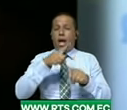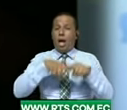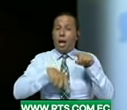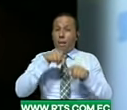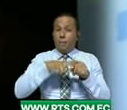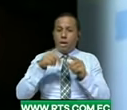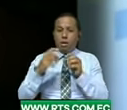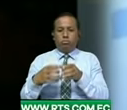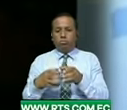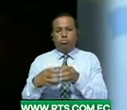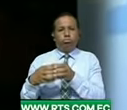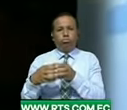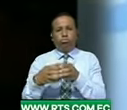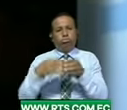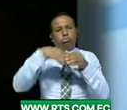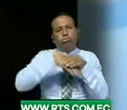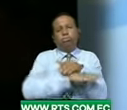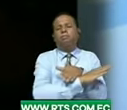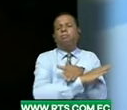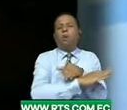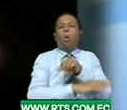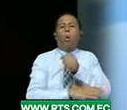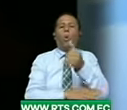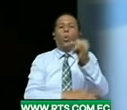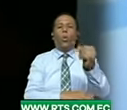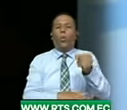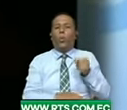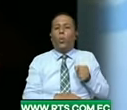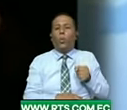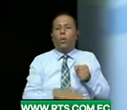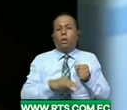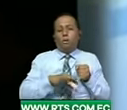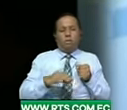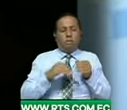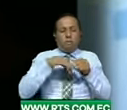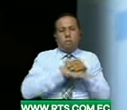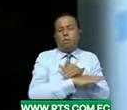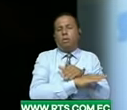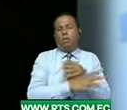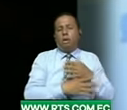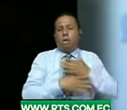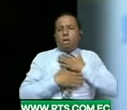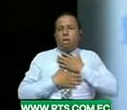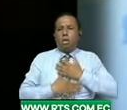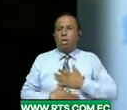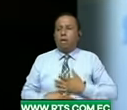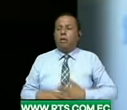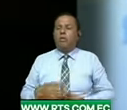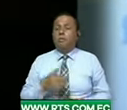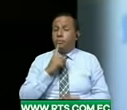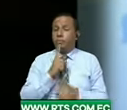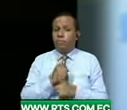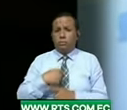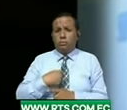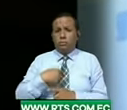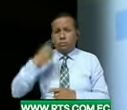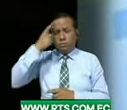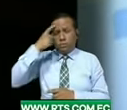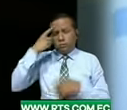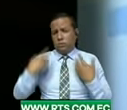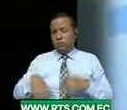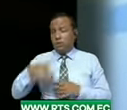a la ciudad limítrofe de Lviv, huyendo del conflicto armado. Bueno, la verdad que ha sido algo muy